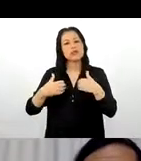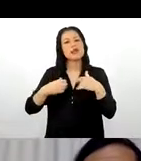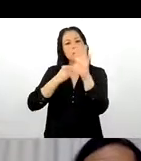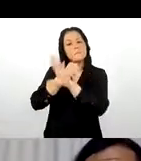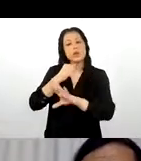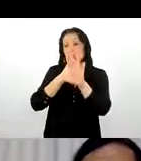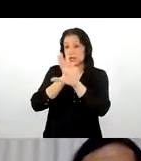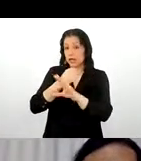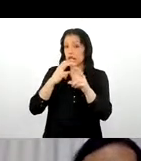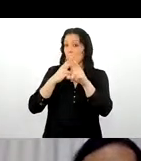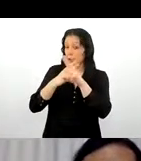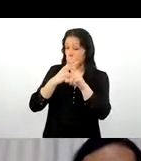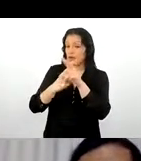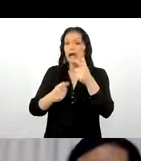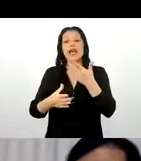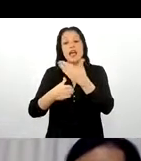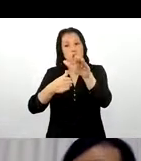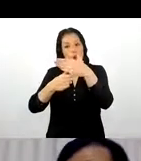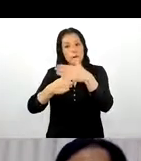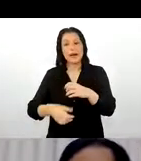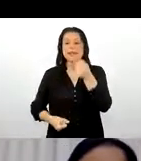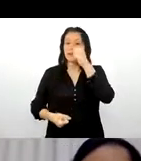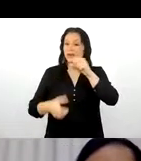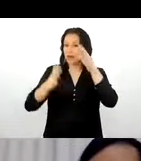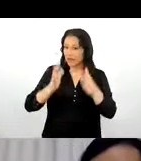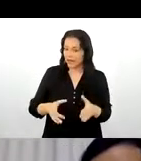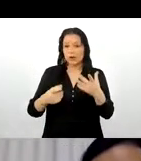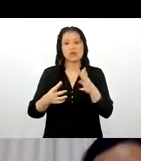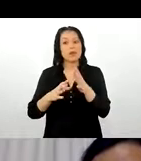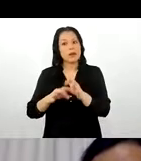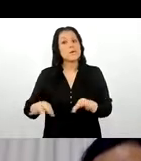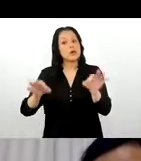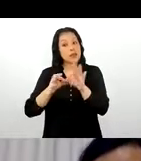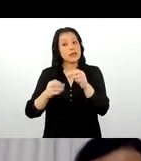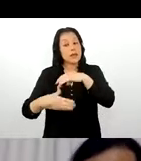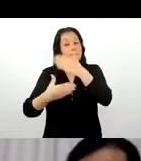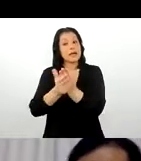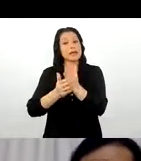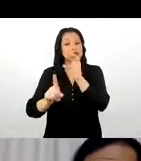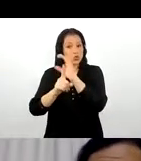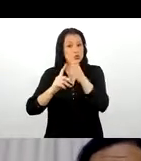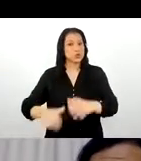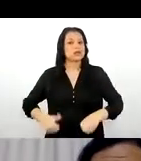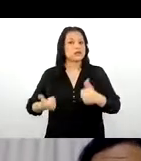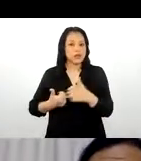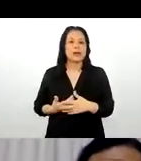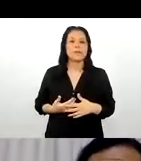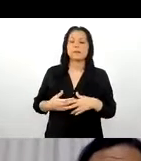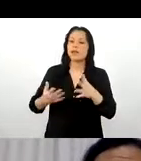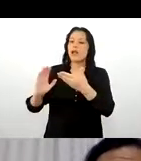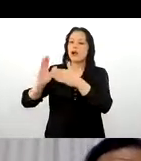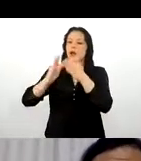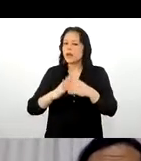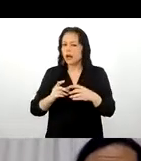al visitante y lo comparten al viajero, ¿no? Y son parte esencial de sus productos turísticos. Pues las comunidades vienen